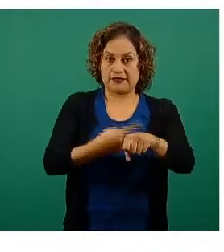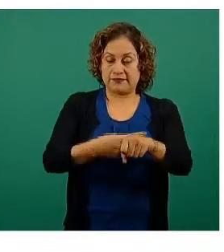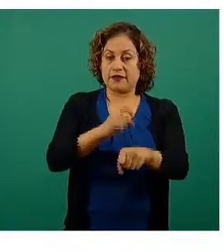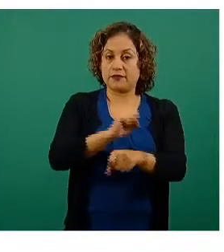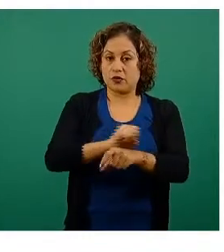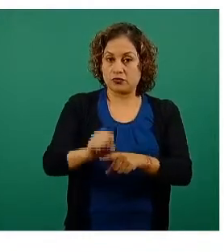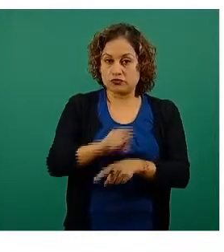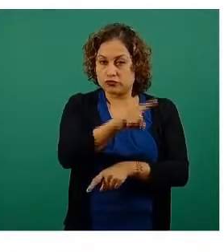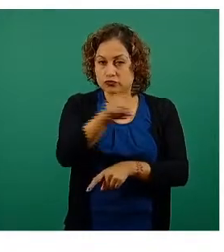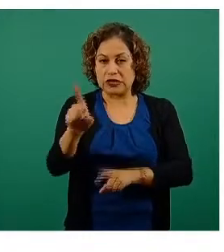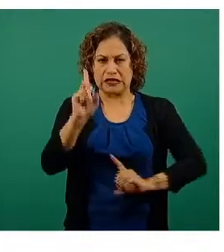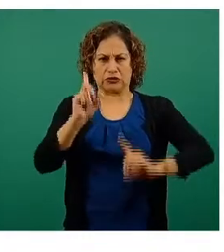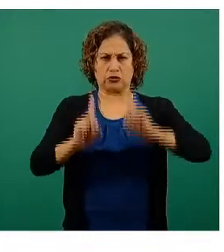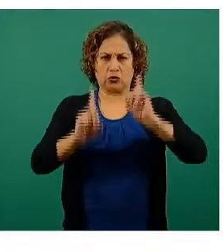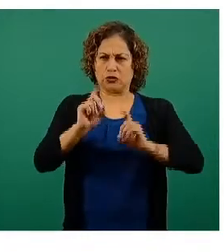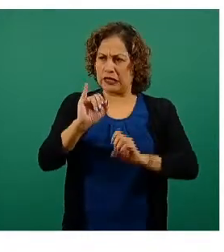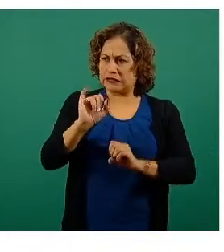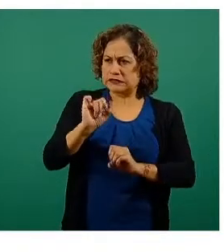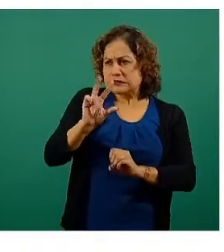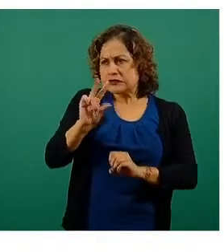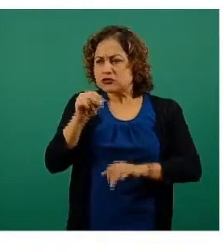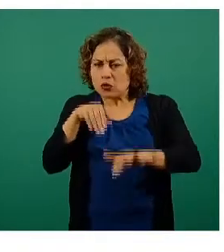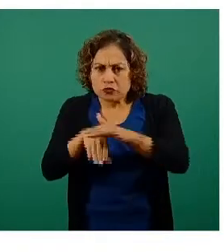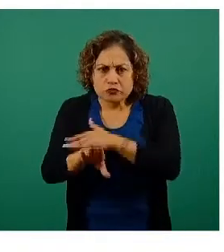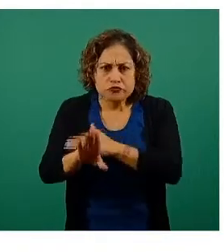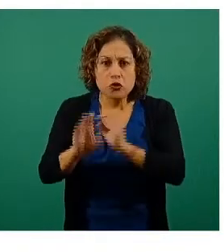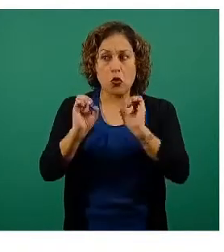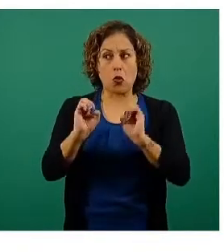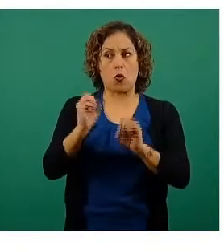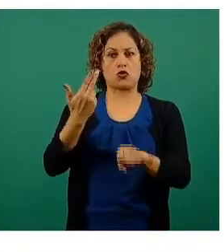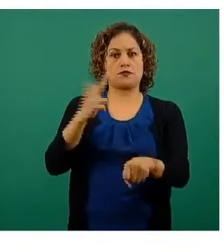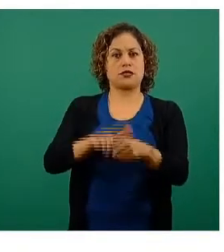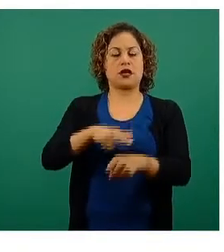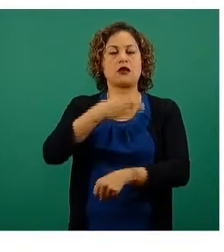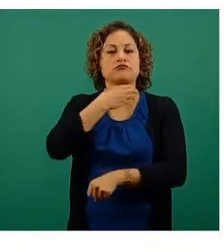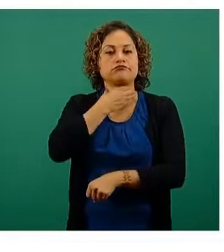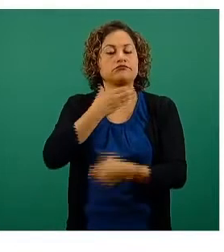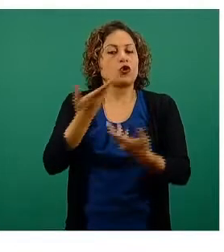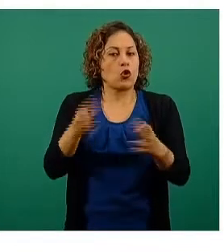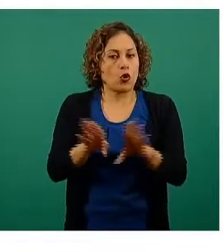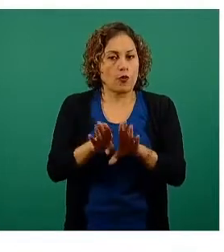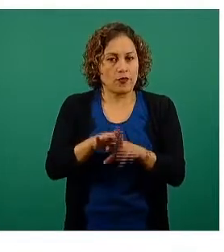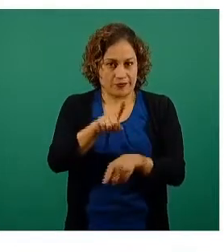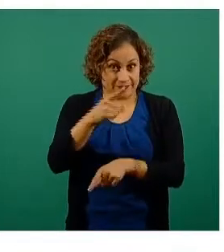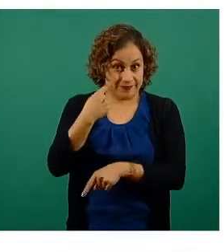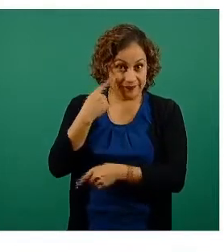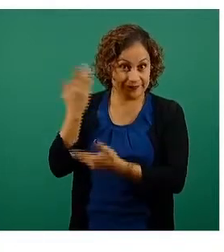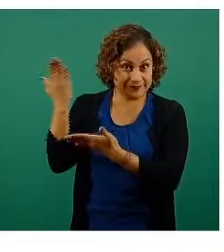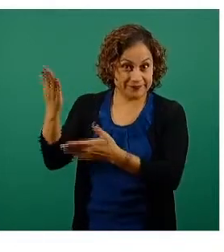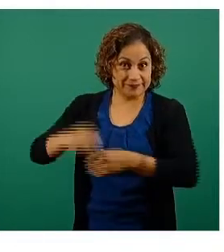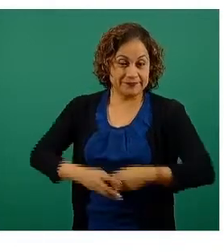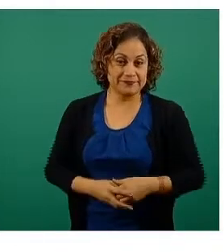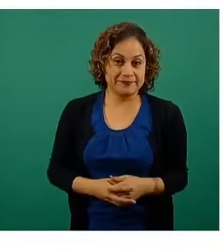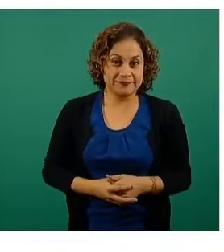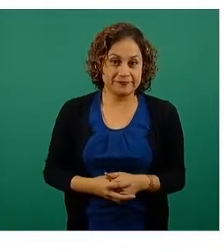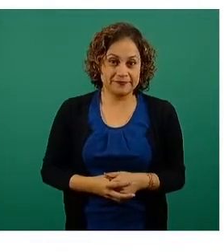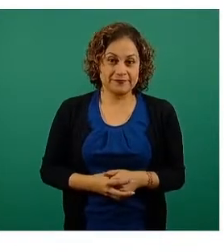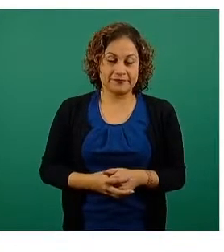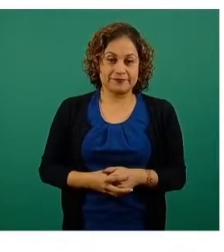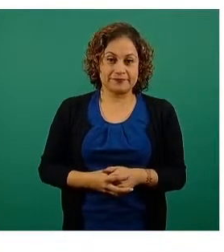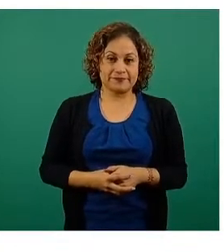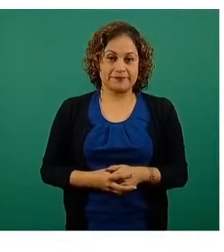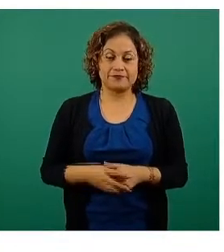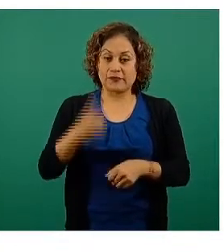para atender a nuestros pacientes, ya sea sospechosos o positivos a COVID? Pues bien, observemos, vamos a empezar de abajo hacia